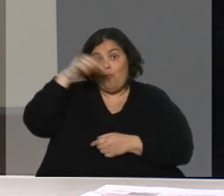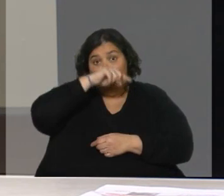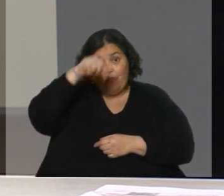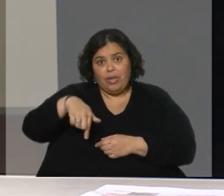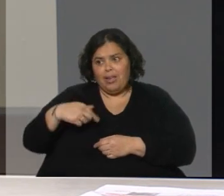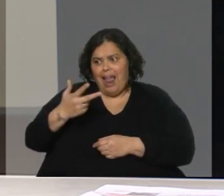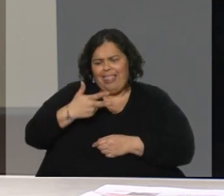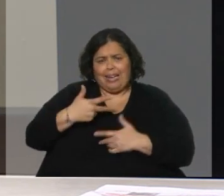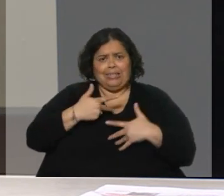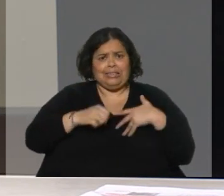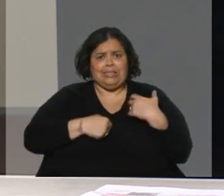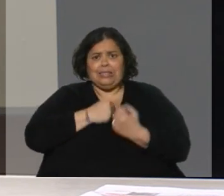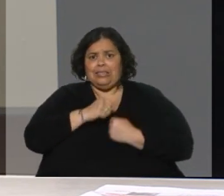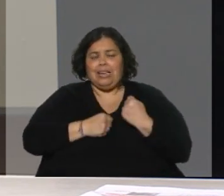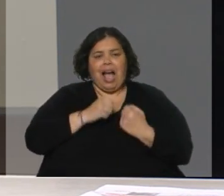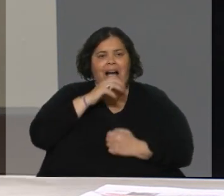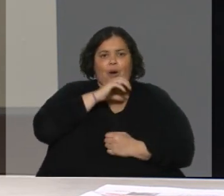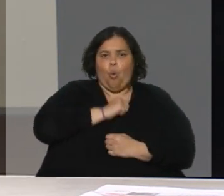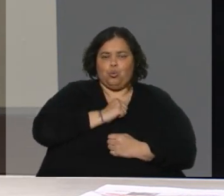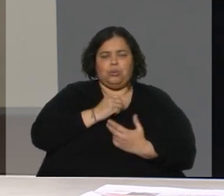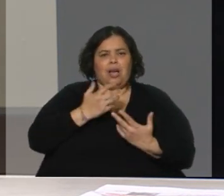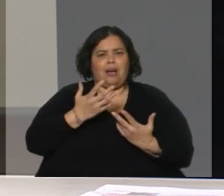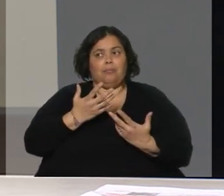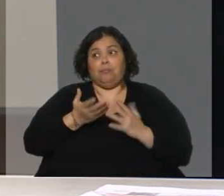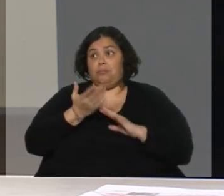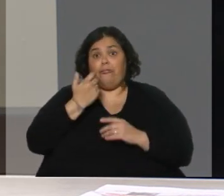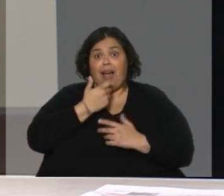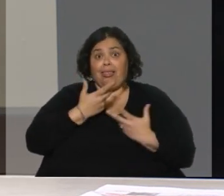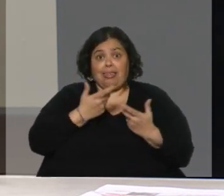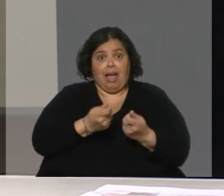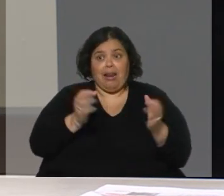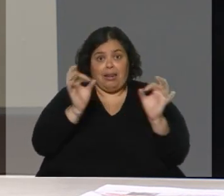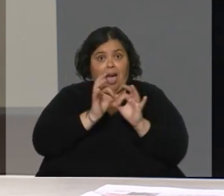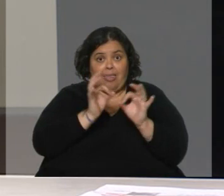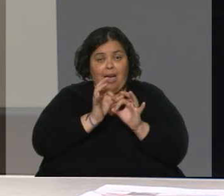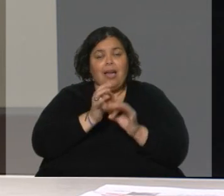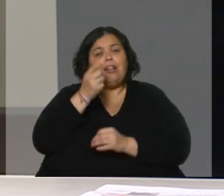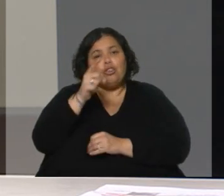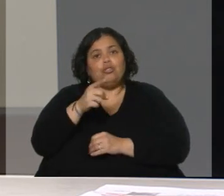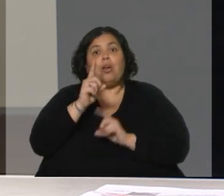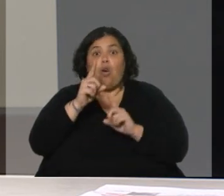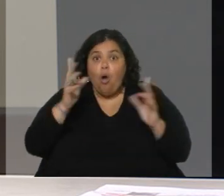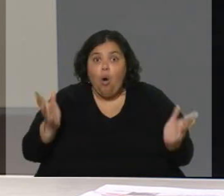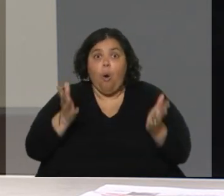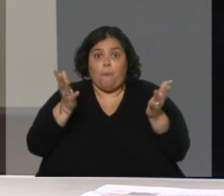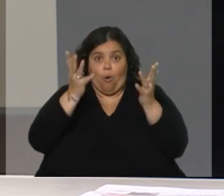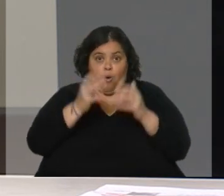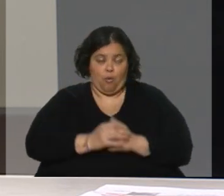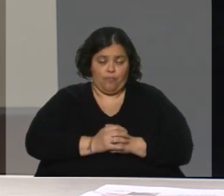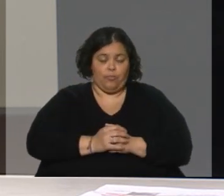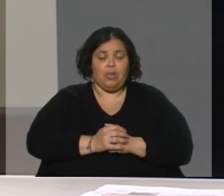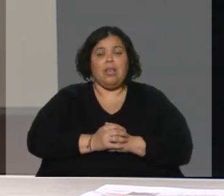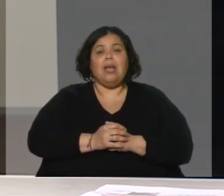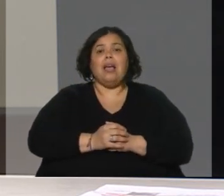y de angustia por la falta de apoyo que le habían dado cuando yo me fui que era impresionante había que sostener también porque estamos hablando de